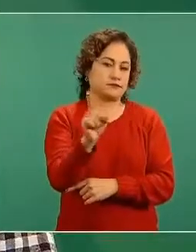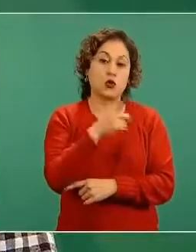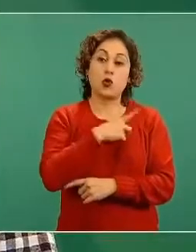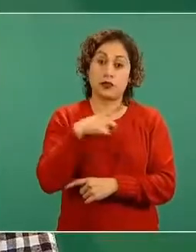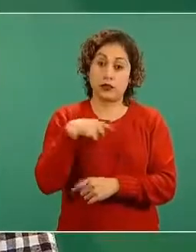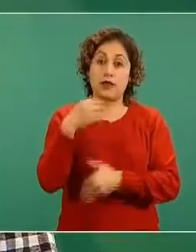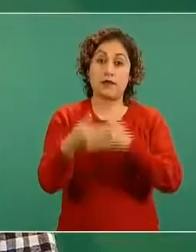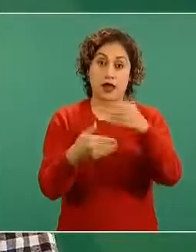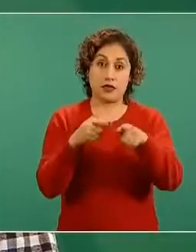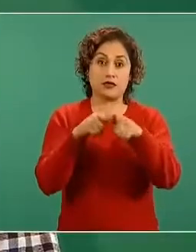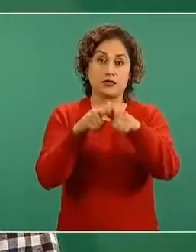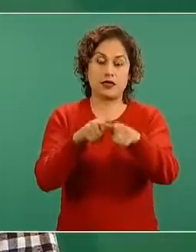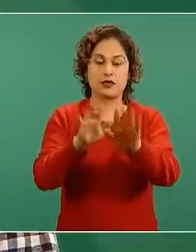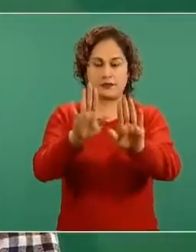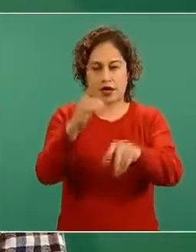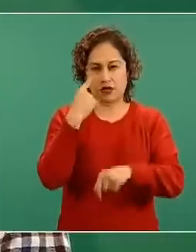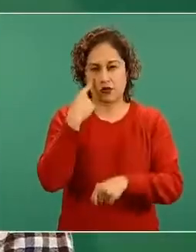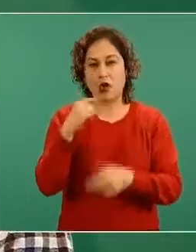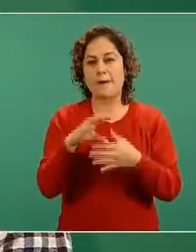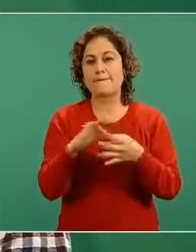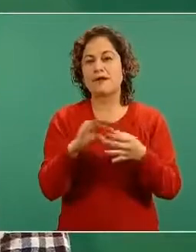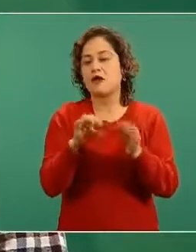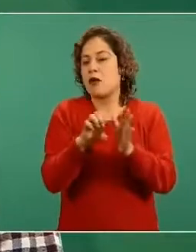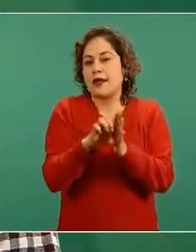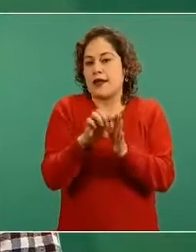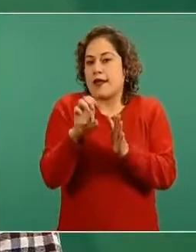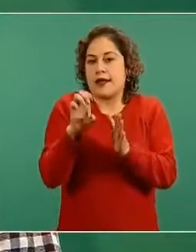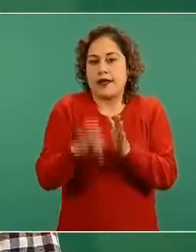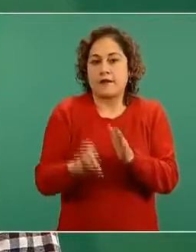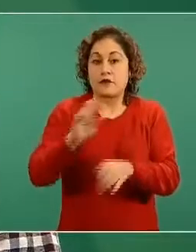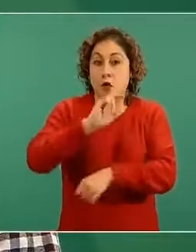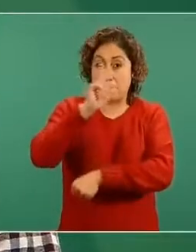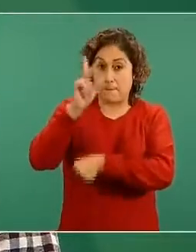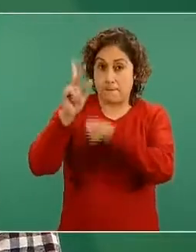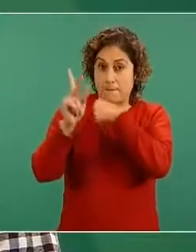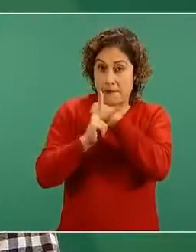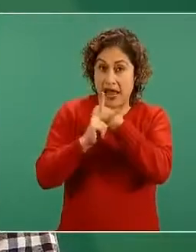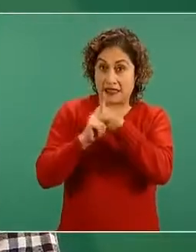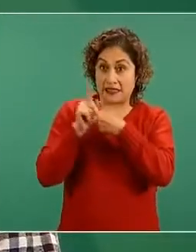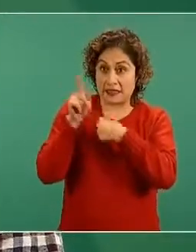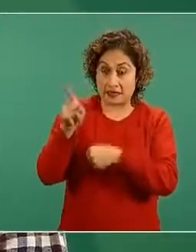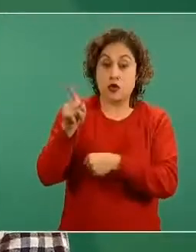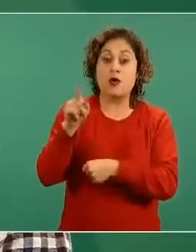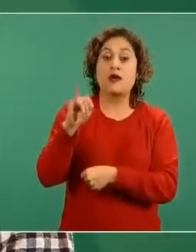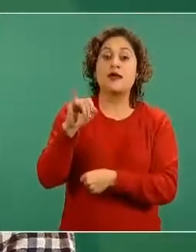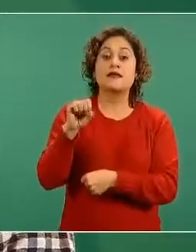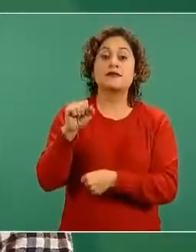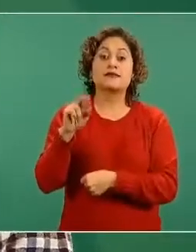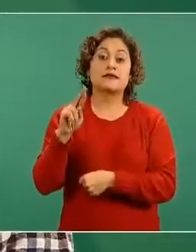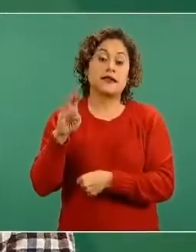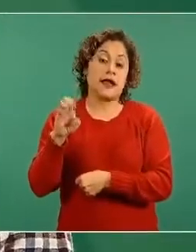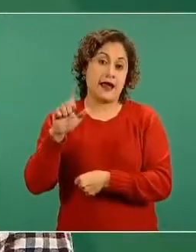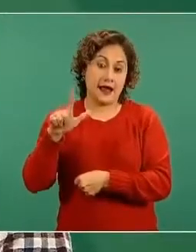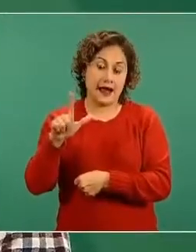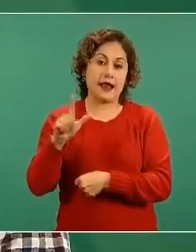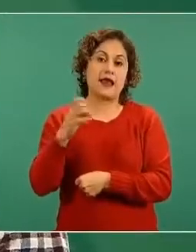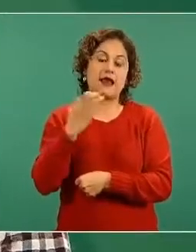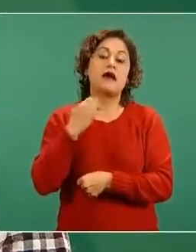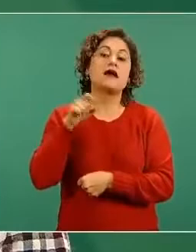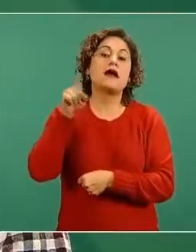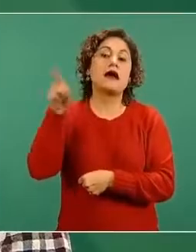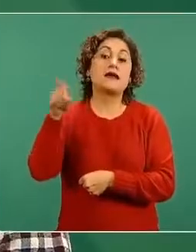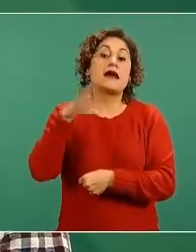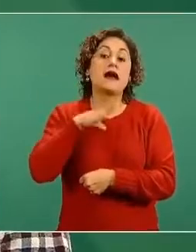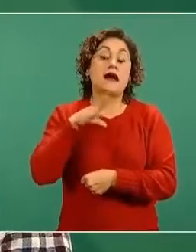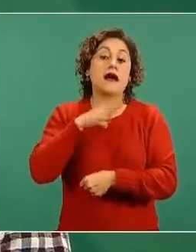con uno de los países que más amplia vacunación ha logrado, Israel. Es el país que después de Estados